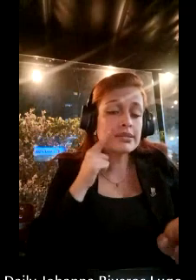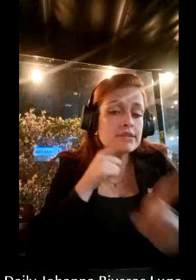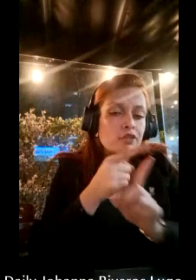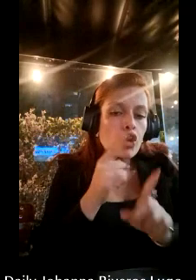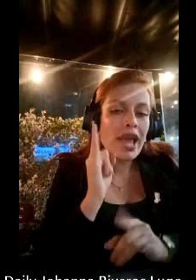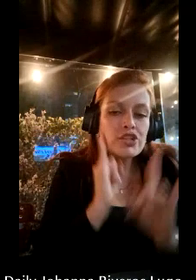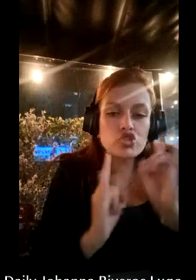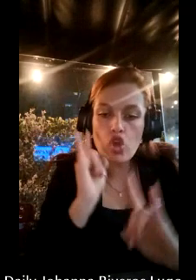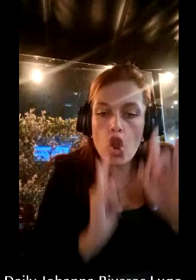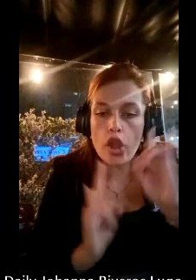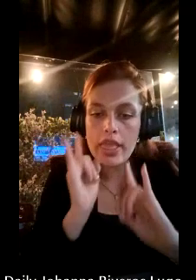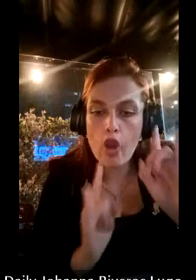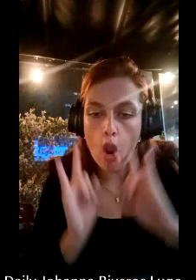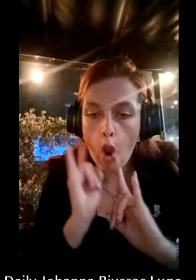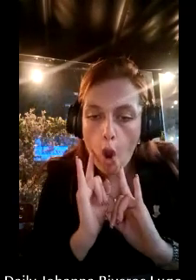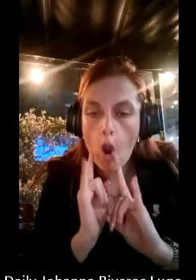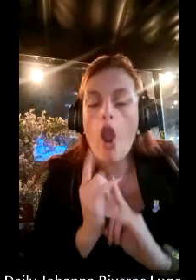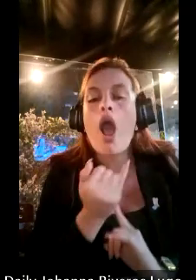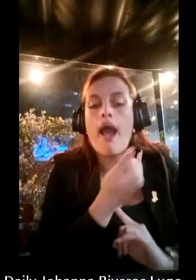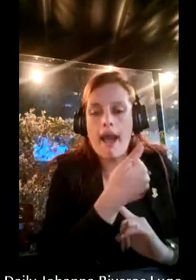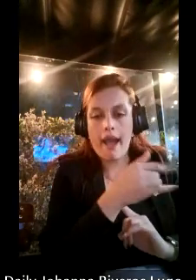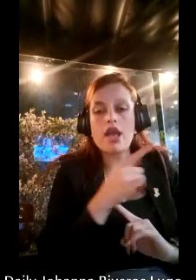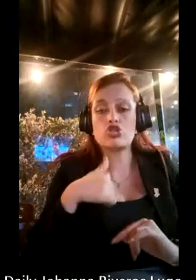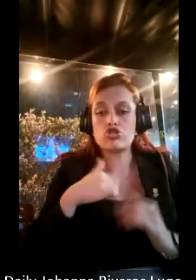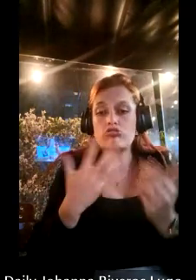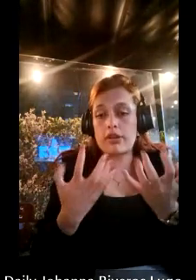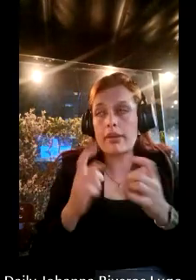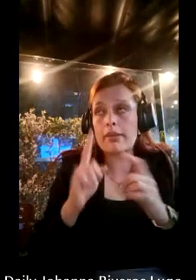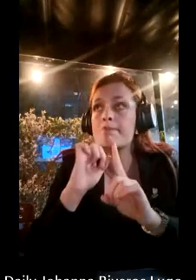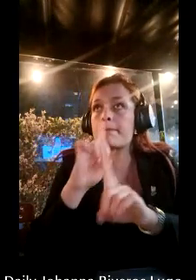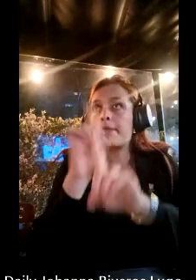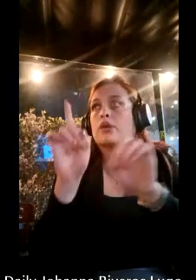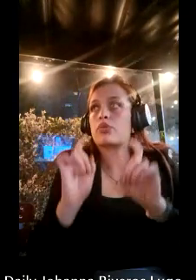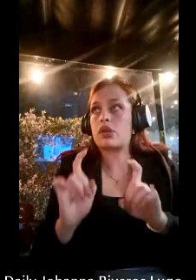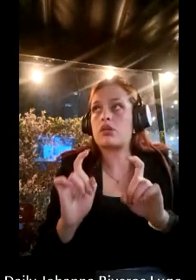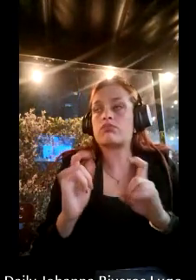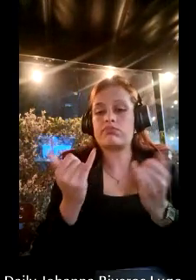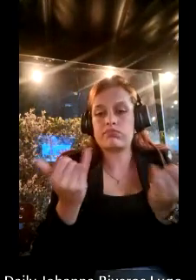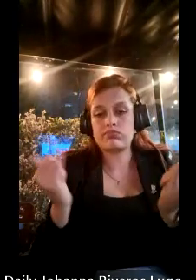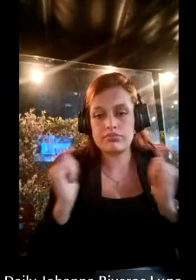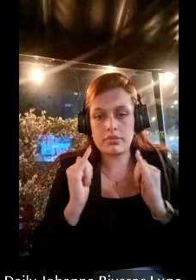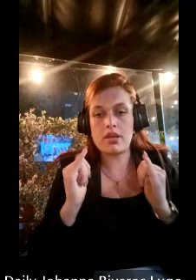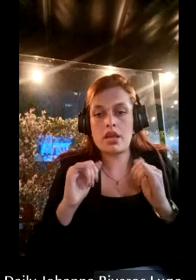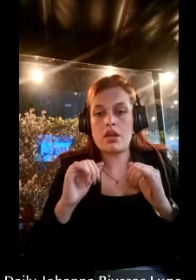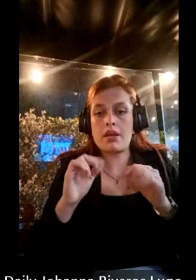y quisiera preguntar si alguien sabe cuál es la velocidad del sonido.